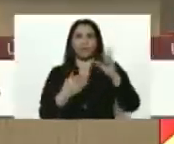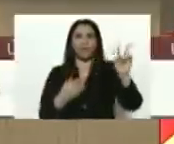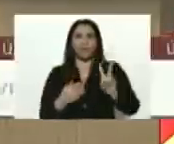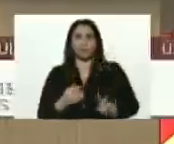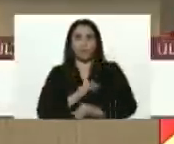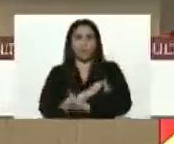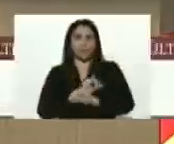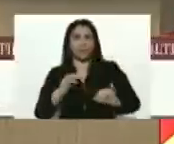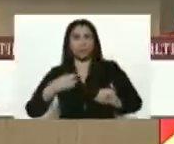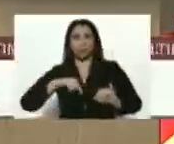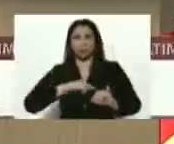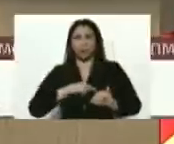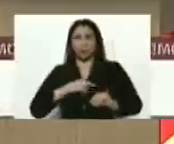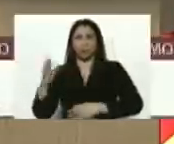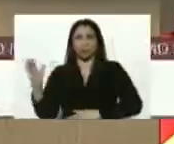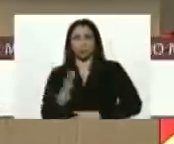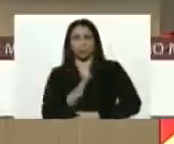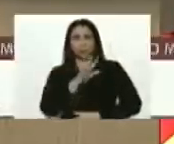hemos recibido